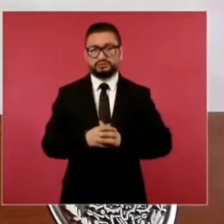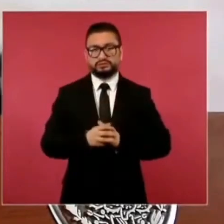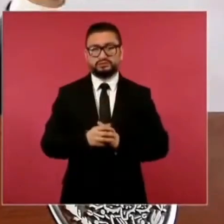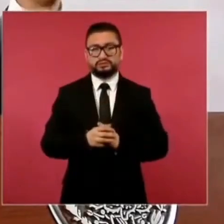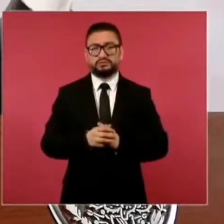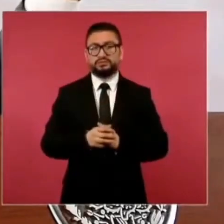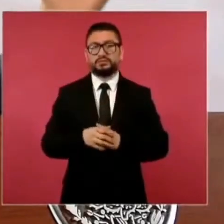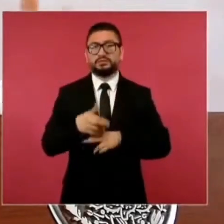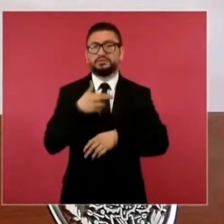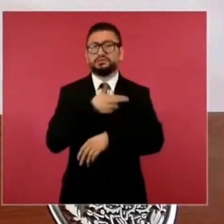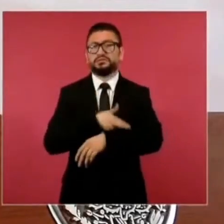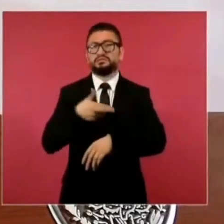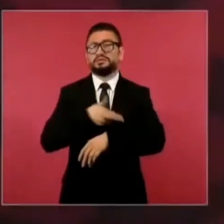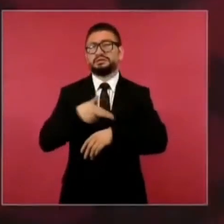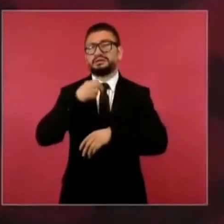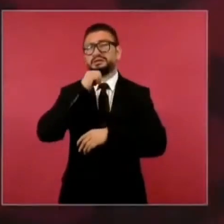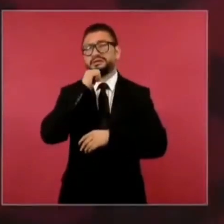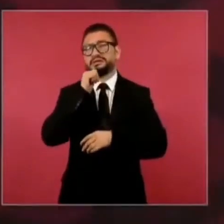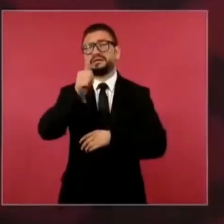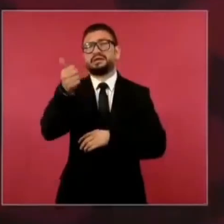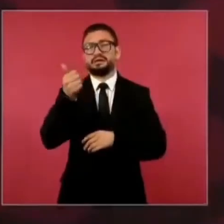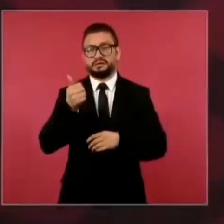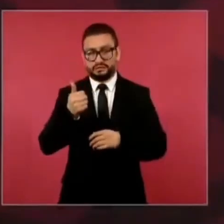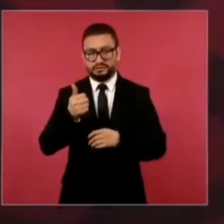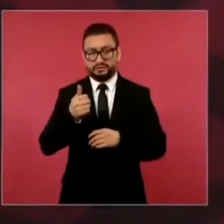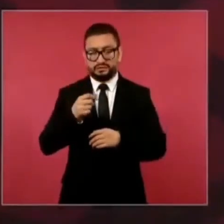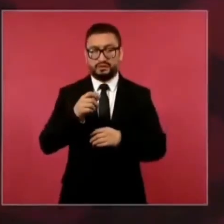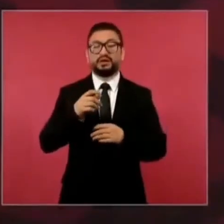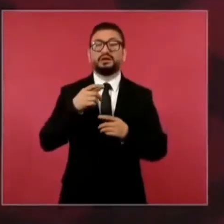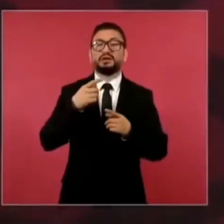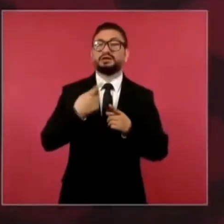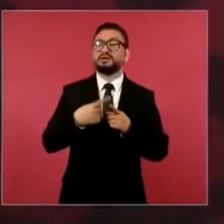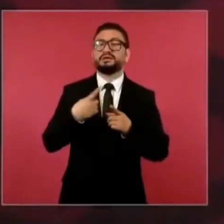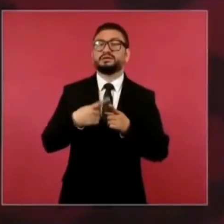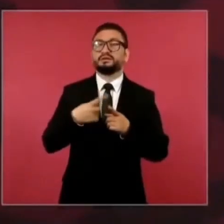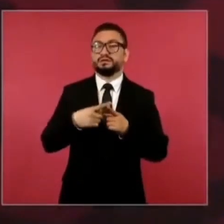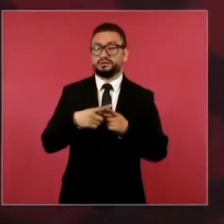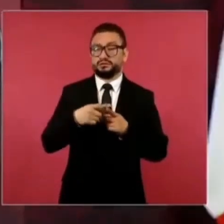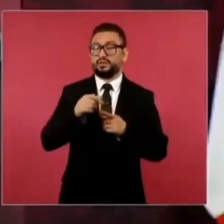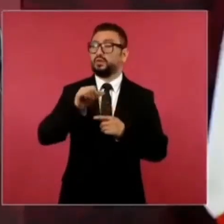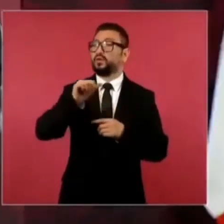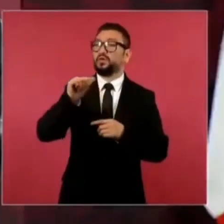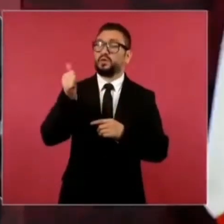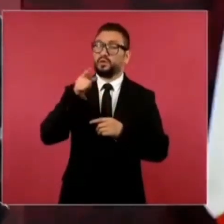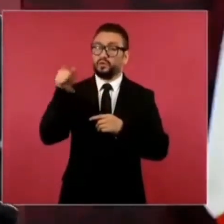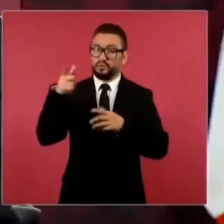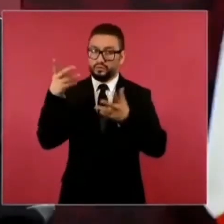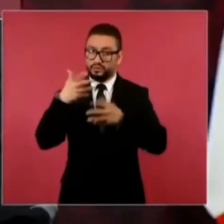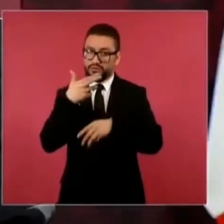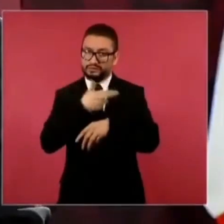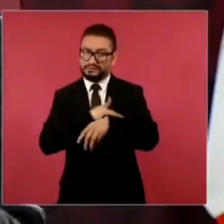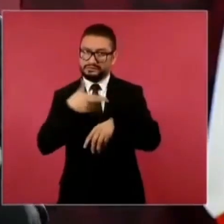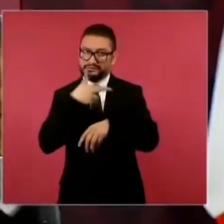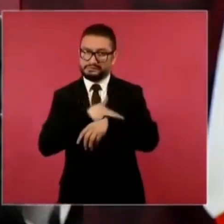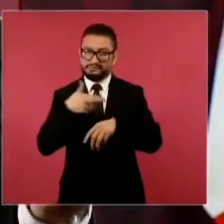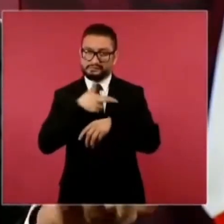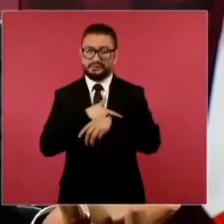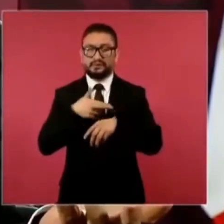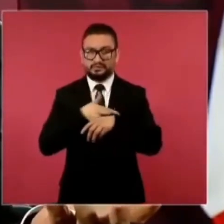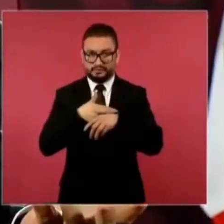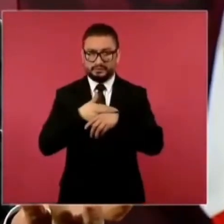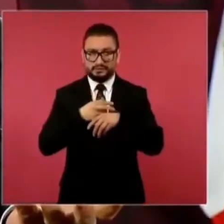no hacían los trámites. Los que hacían los trámites para que les condonaran se reían